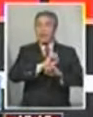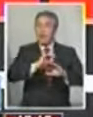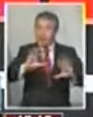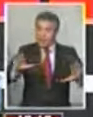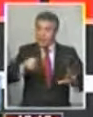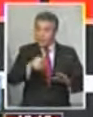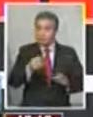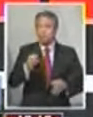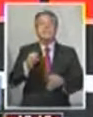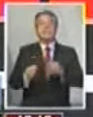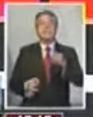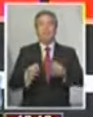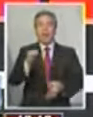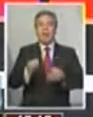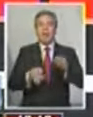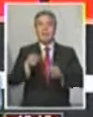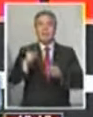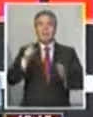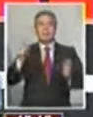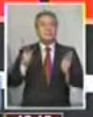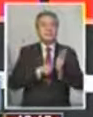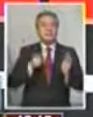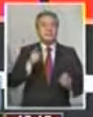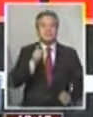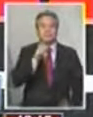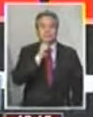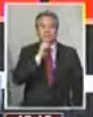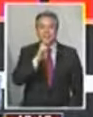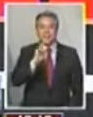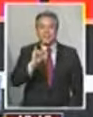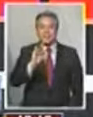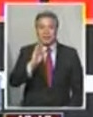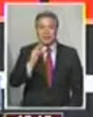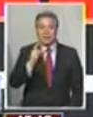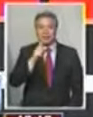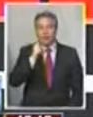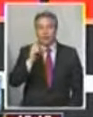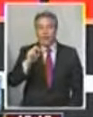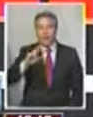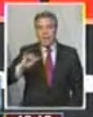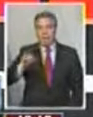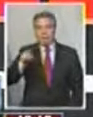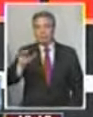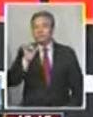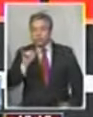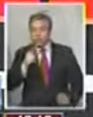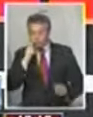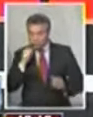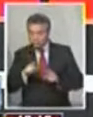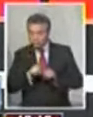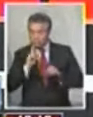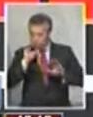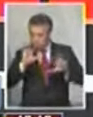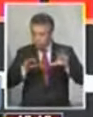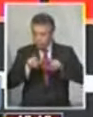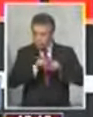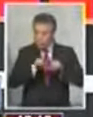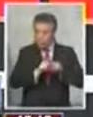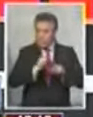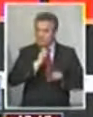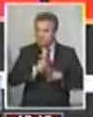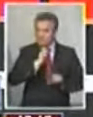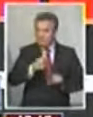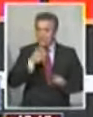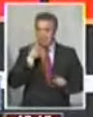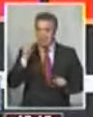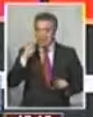los tribunales tributarios los que van a determinar si los contribuyentes usaron o no esquemas para eludir pagos.